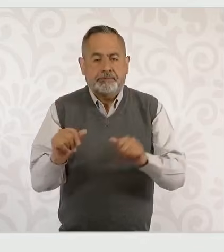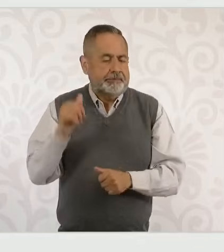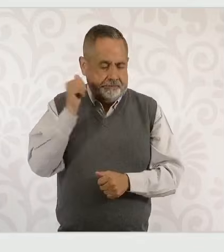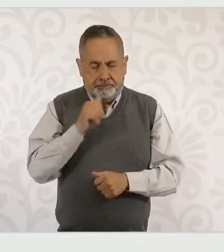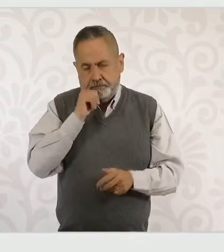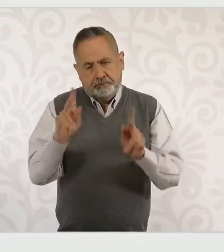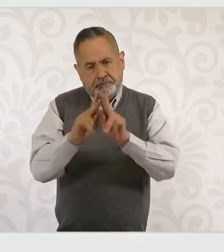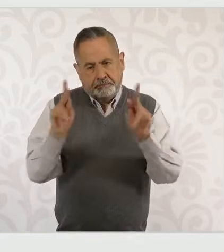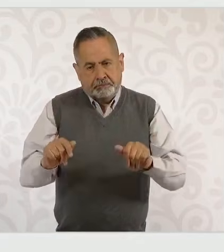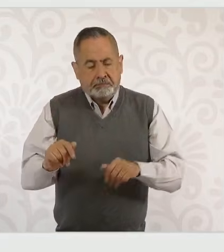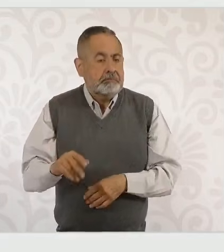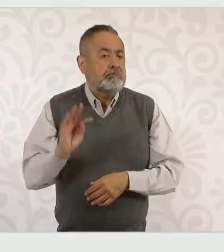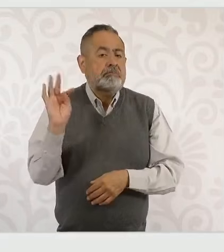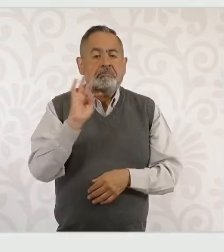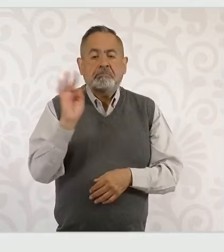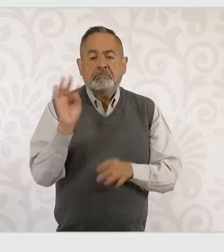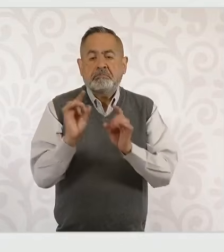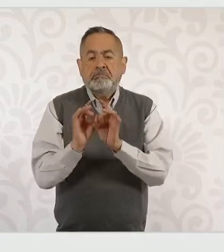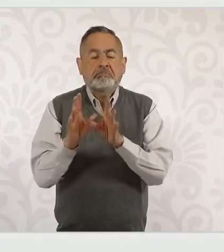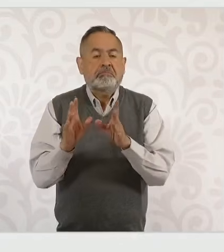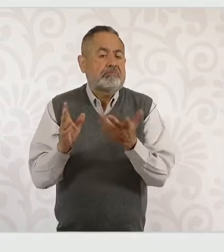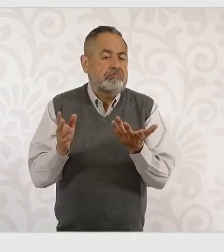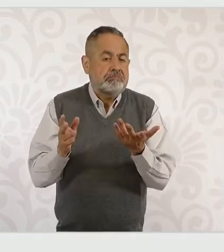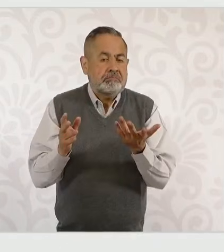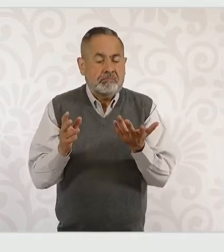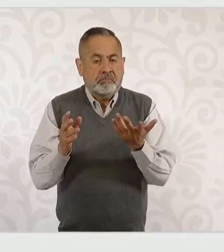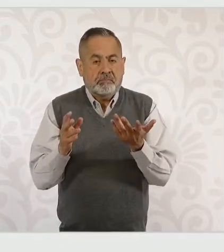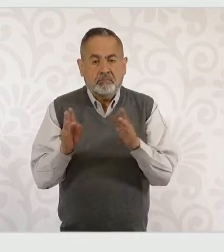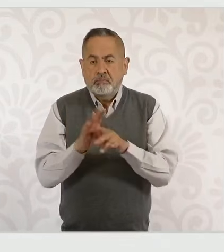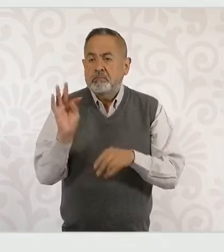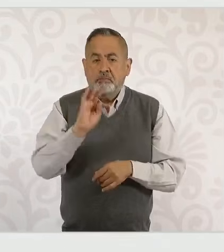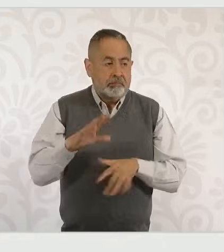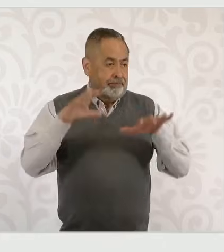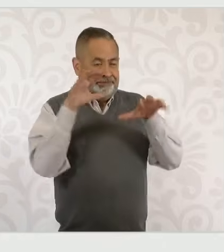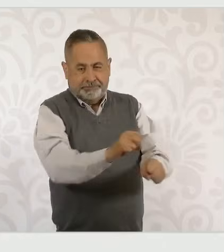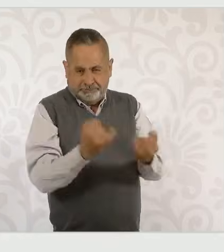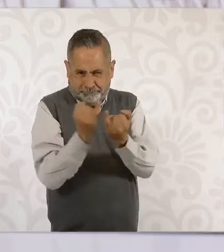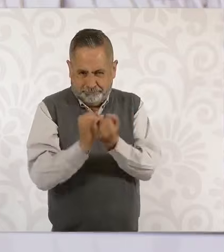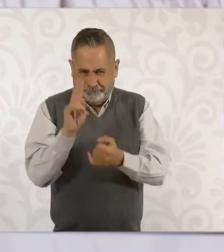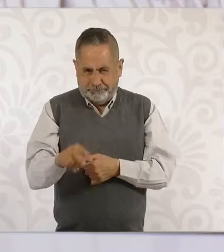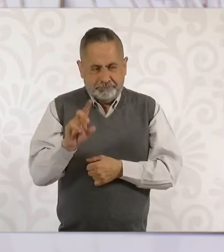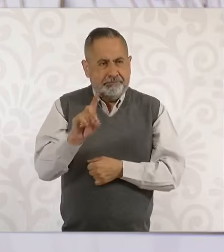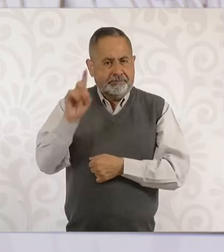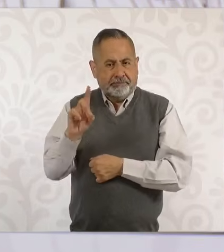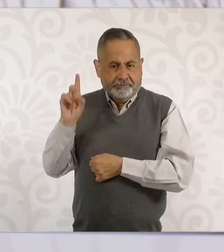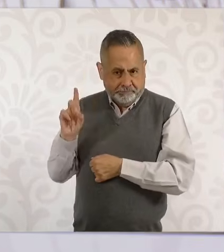Si se da una situación en una detención como la que se dio el pasado